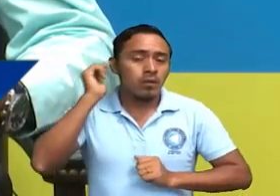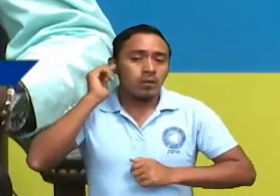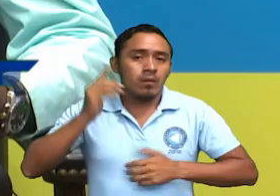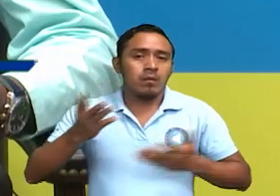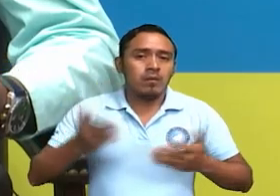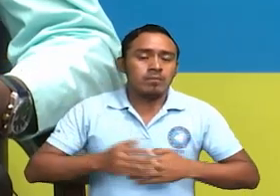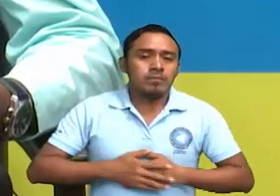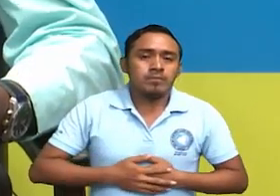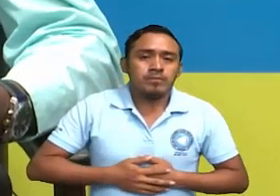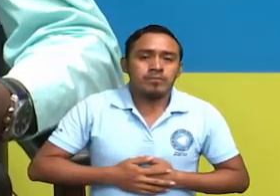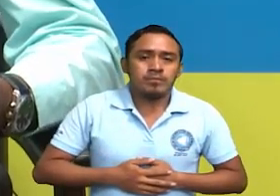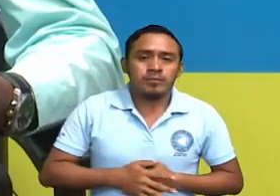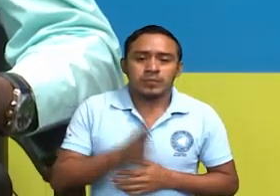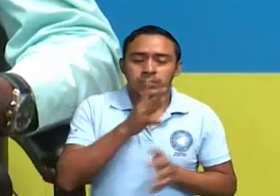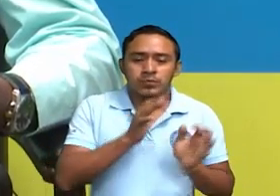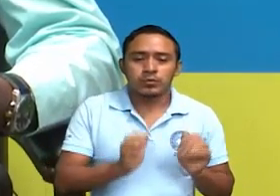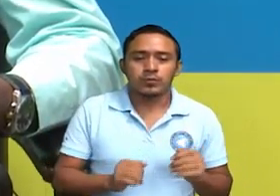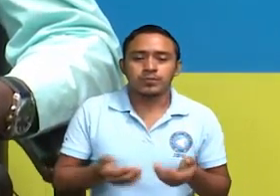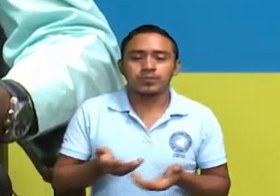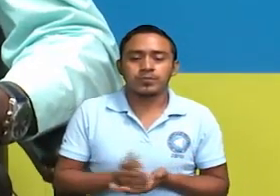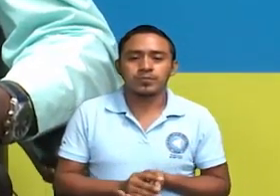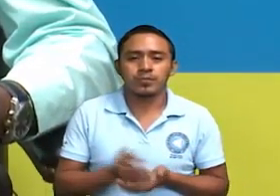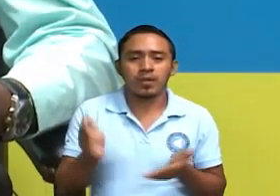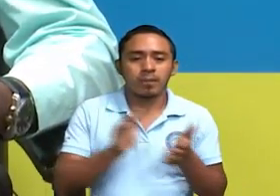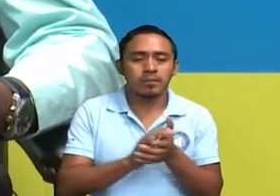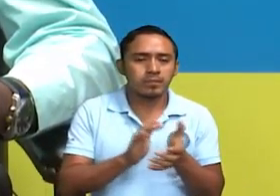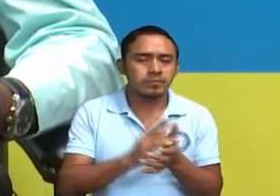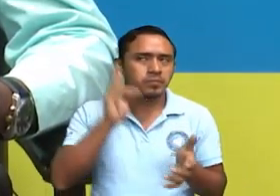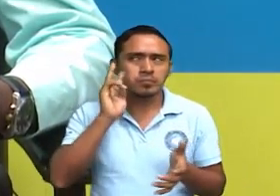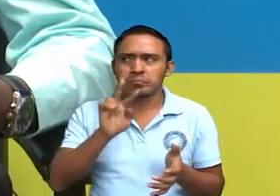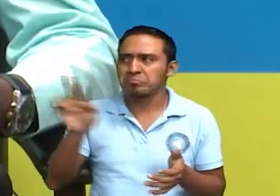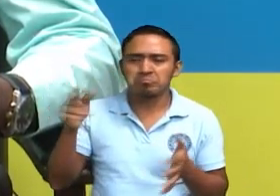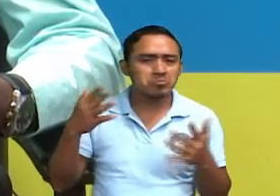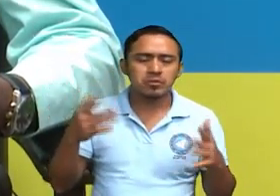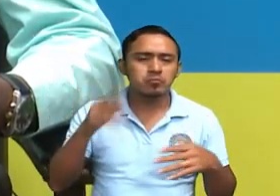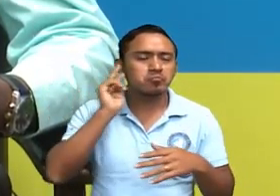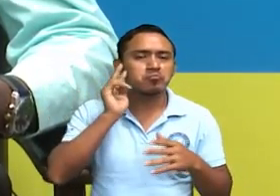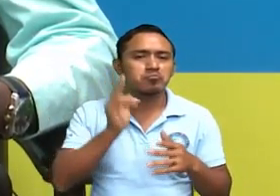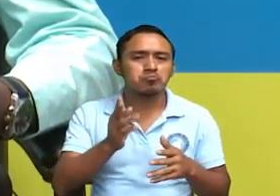ver con que no voltea la cabeza cuando escucha ruido fuerte.